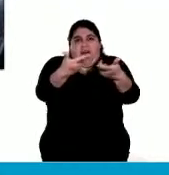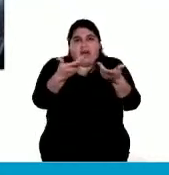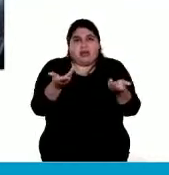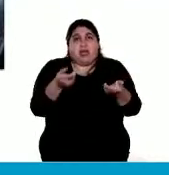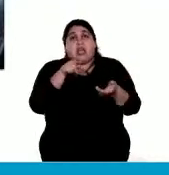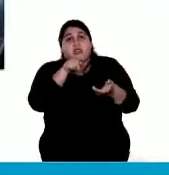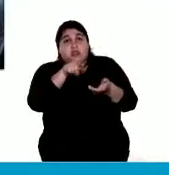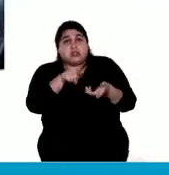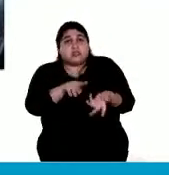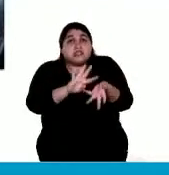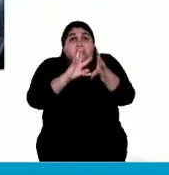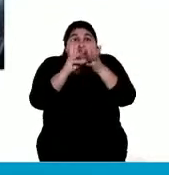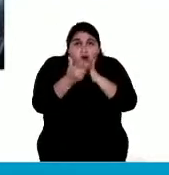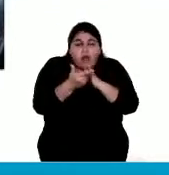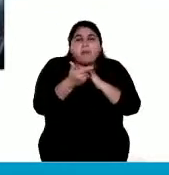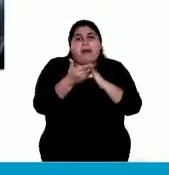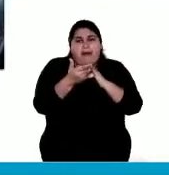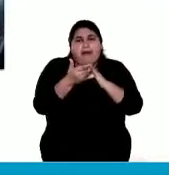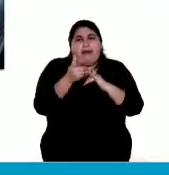fueron